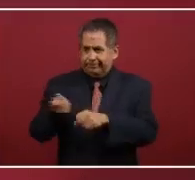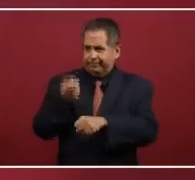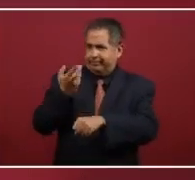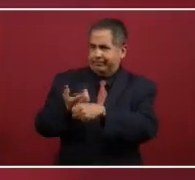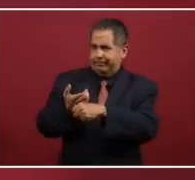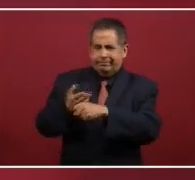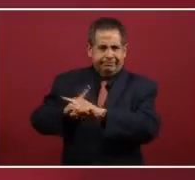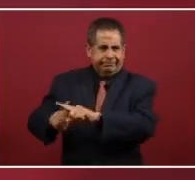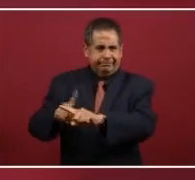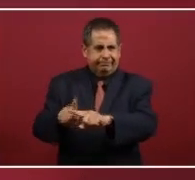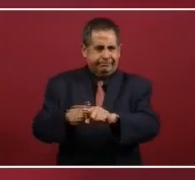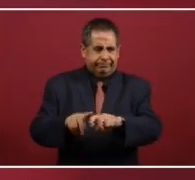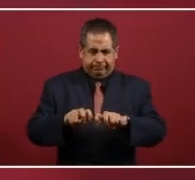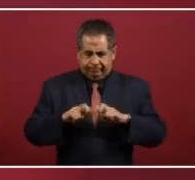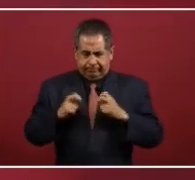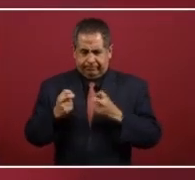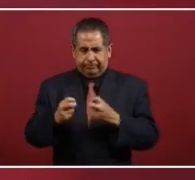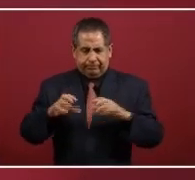cercano,